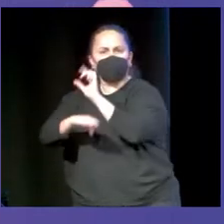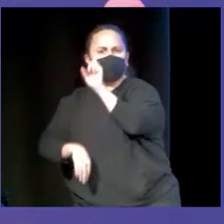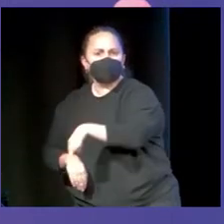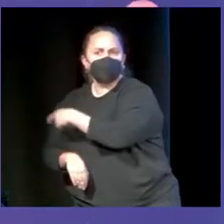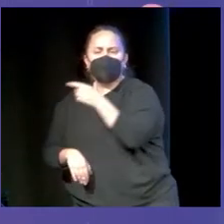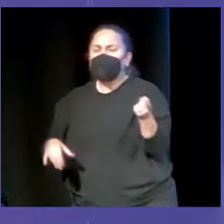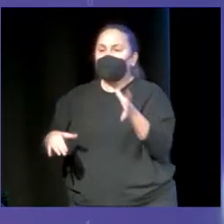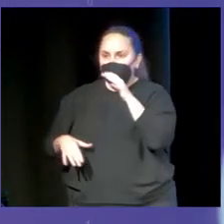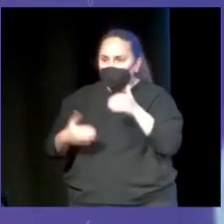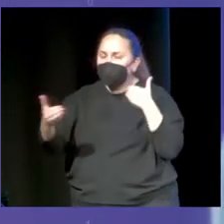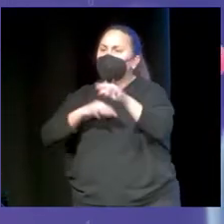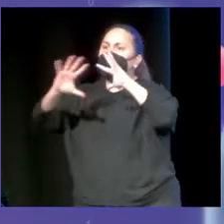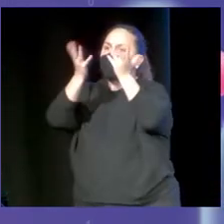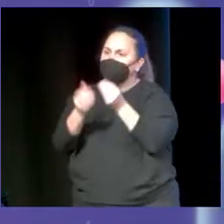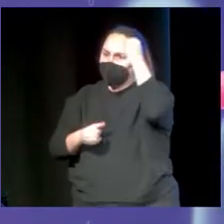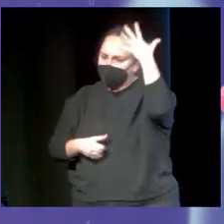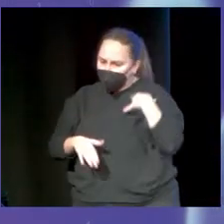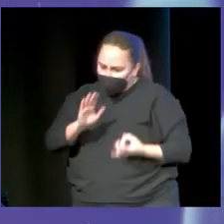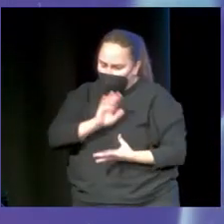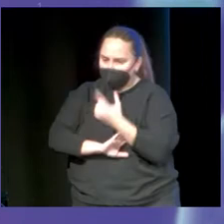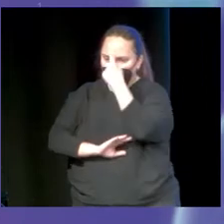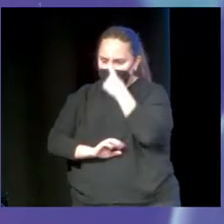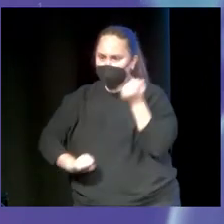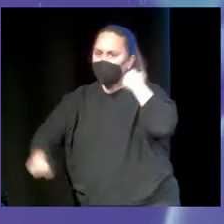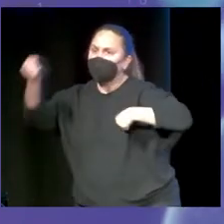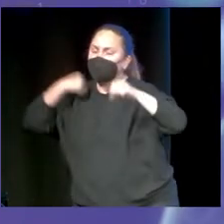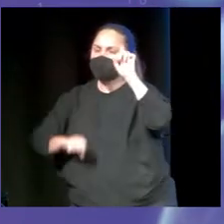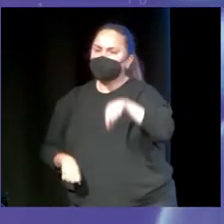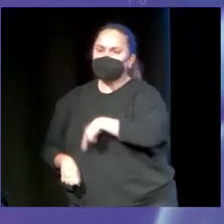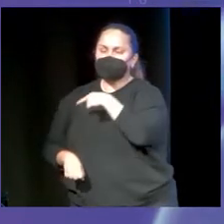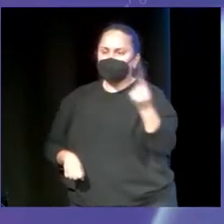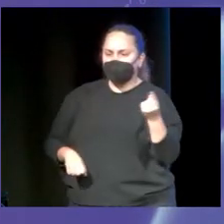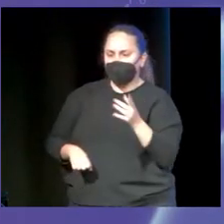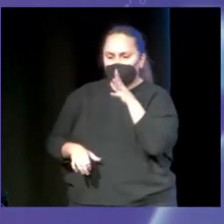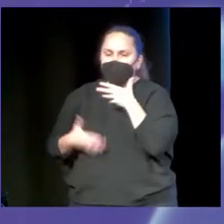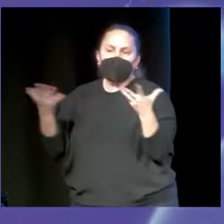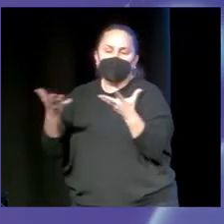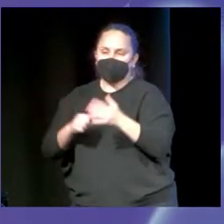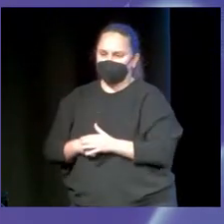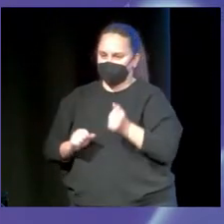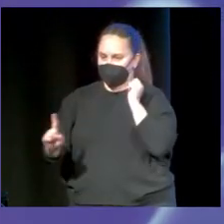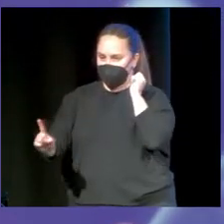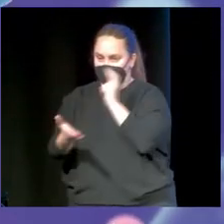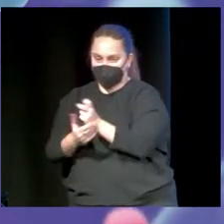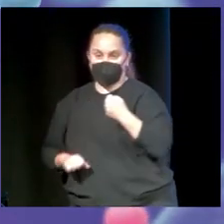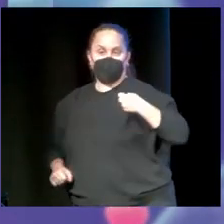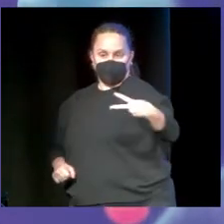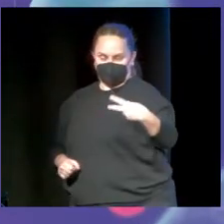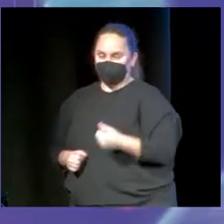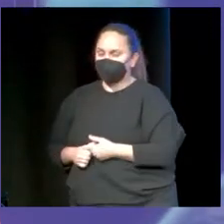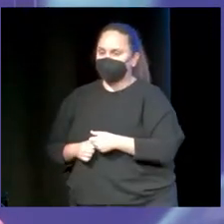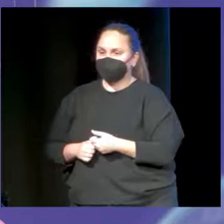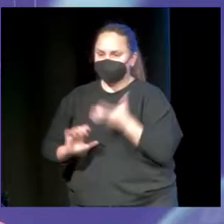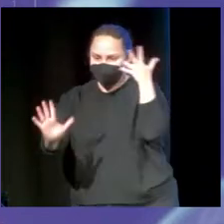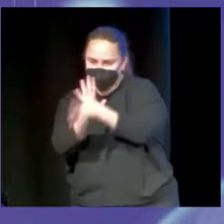tengo mi avatar y tú qué pasa no entonces vamos a tener voy a tener ese doble reto responder a que